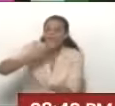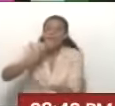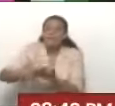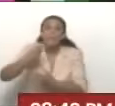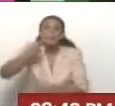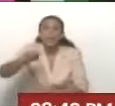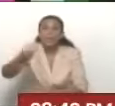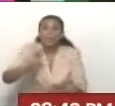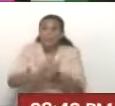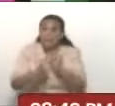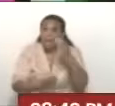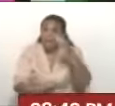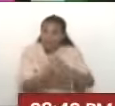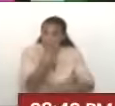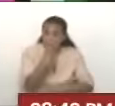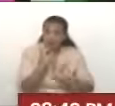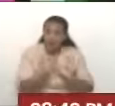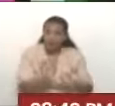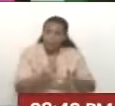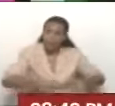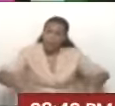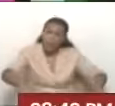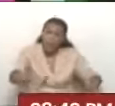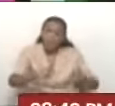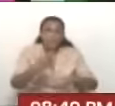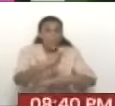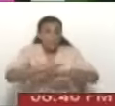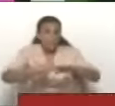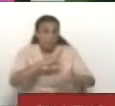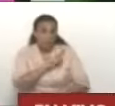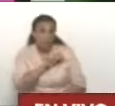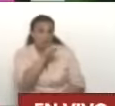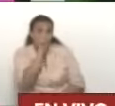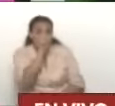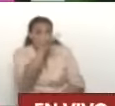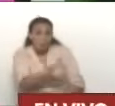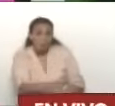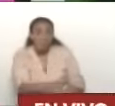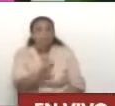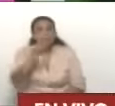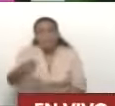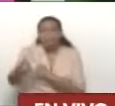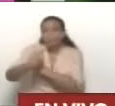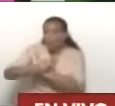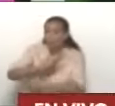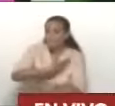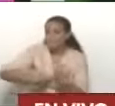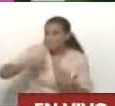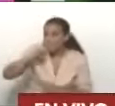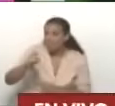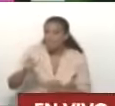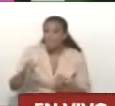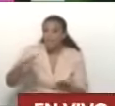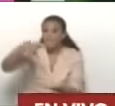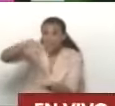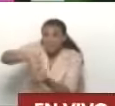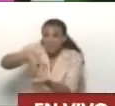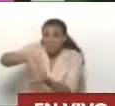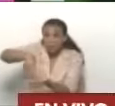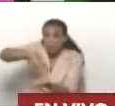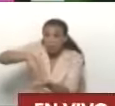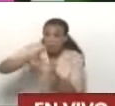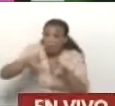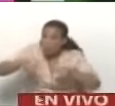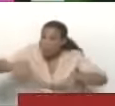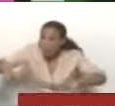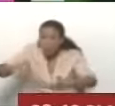políticas deportivas dadas por el gobernador Ernesto Luna, orientada por usted, señor presidente, el estado Monagas se encuentra